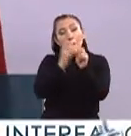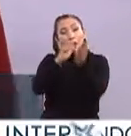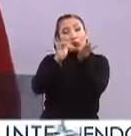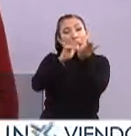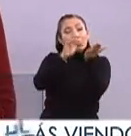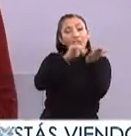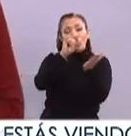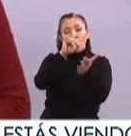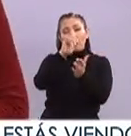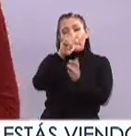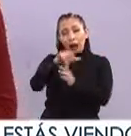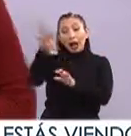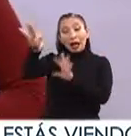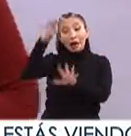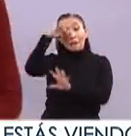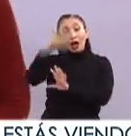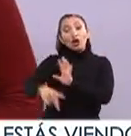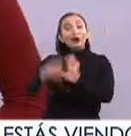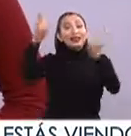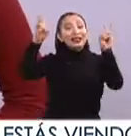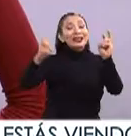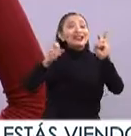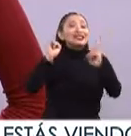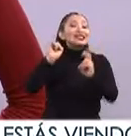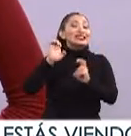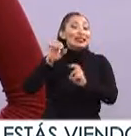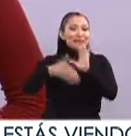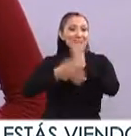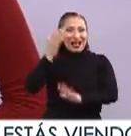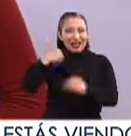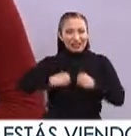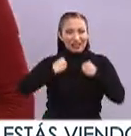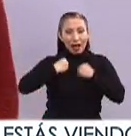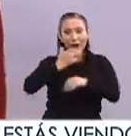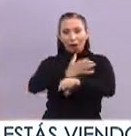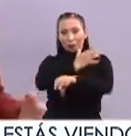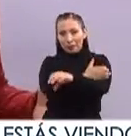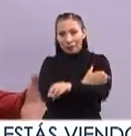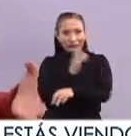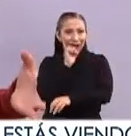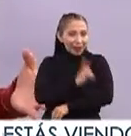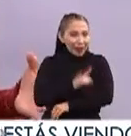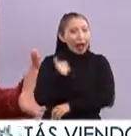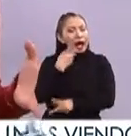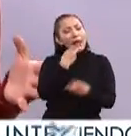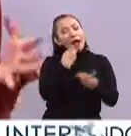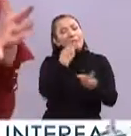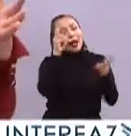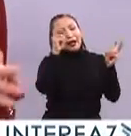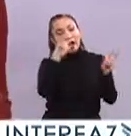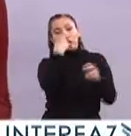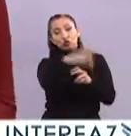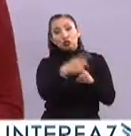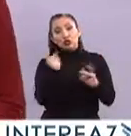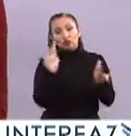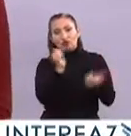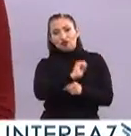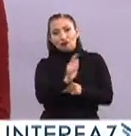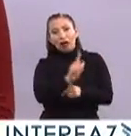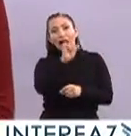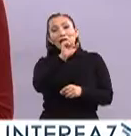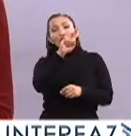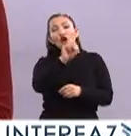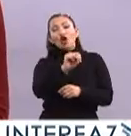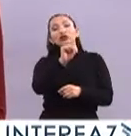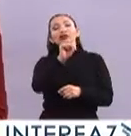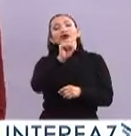fue seleccionada la producción Se va la vida compañera, de la cual nos vienen a hablar nada más y nada menos que su protagonista, León